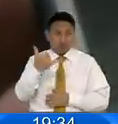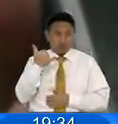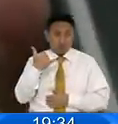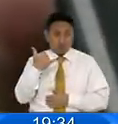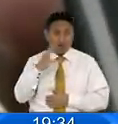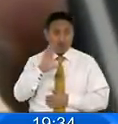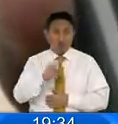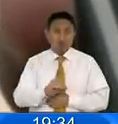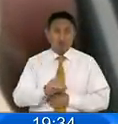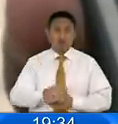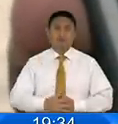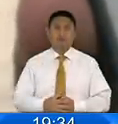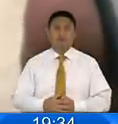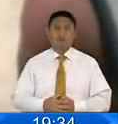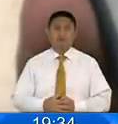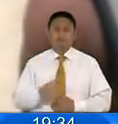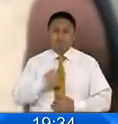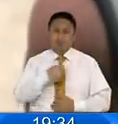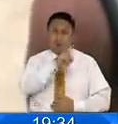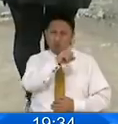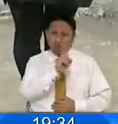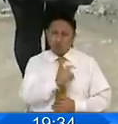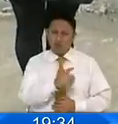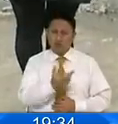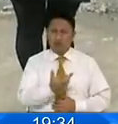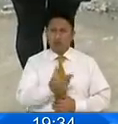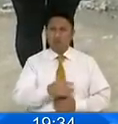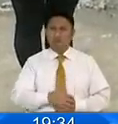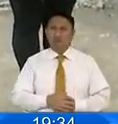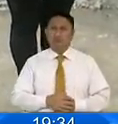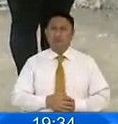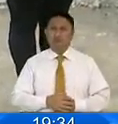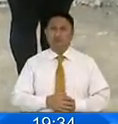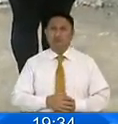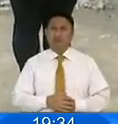de servicio. Queríamos conocer su versión. En Quito informó Iván Casamen.